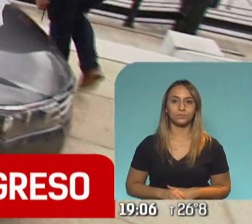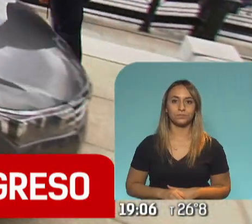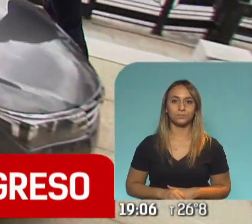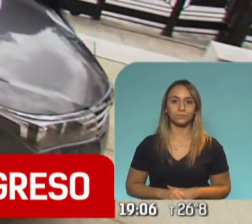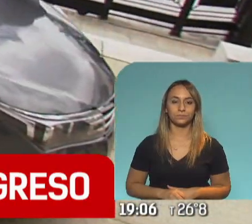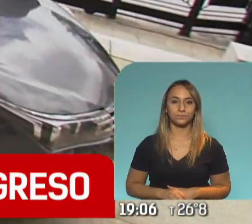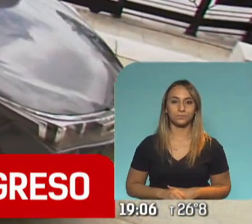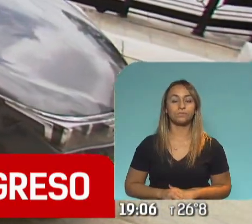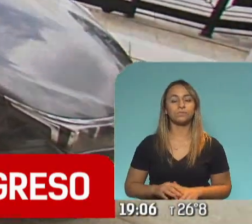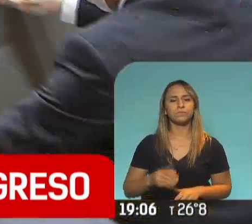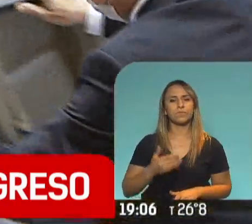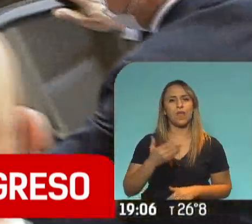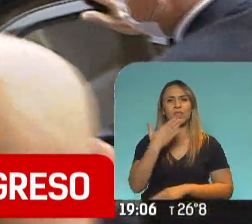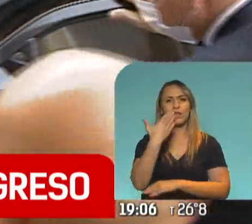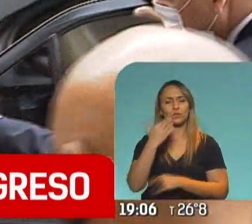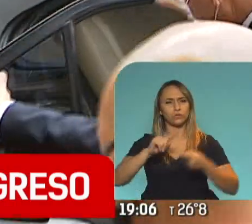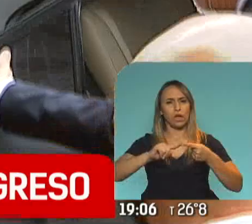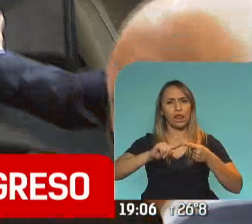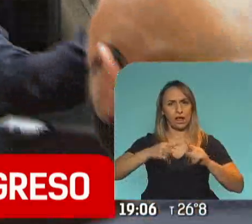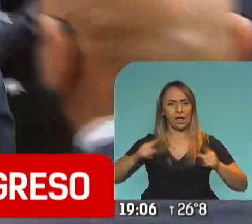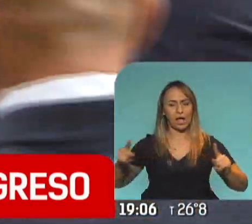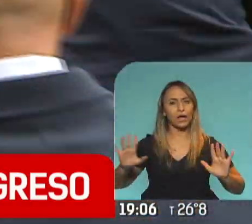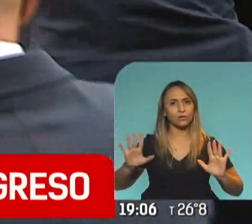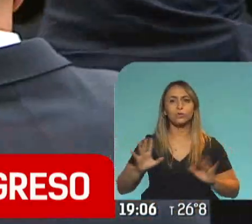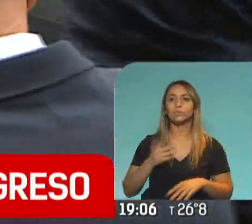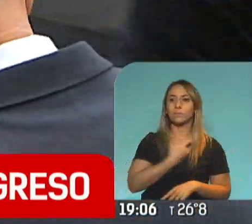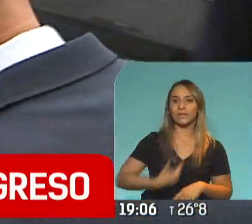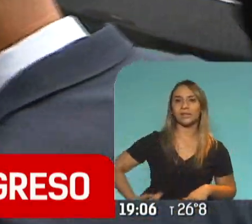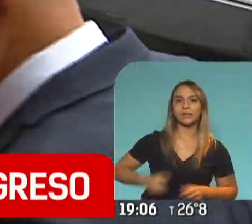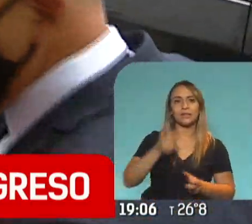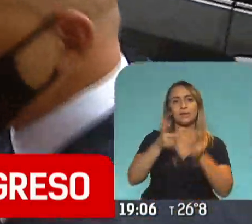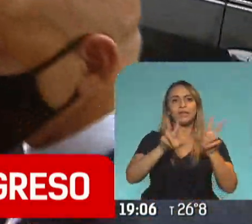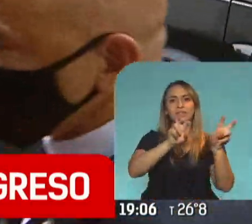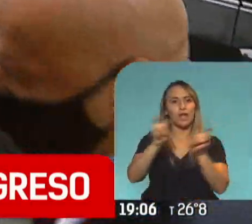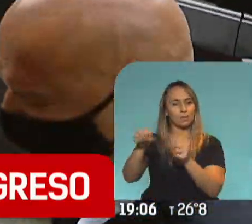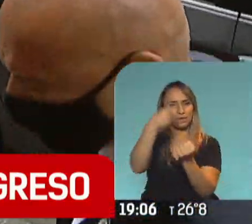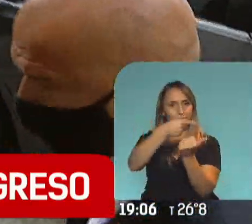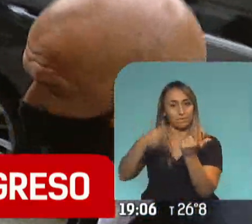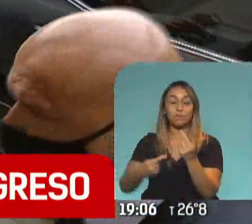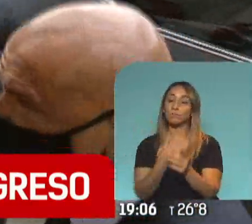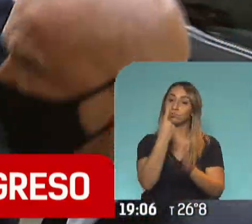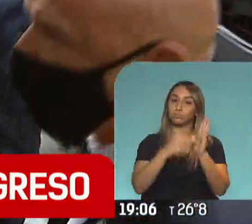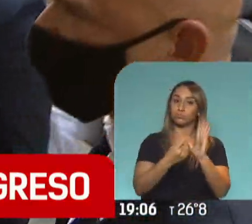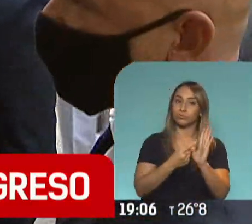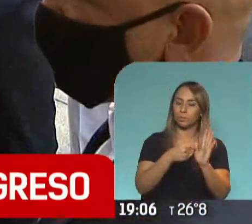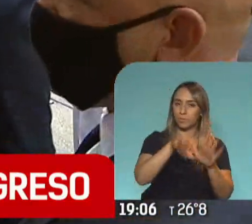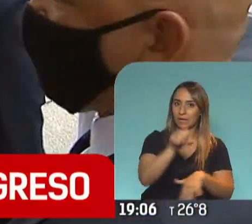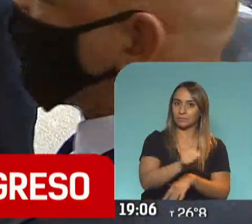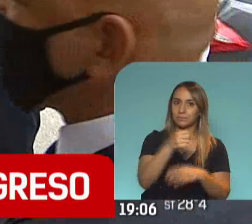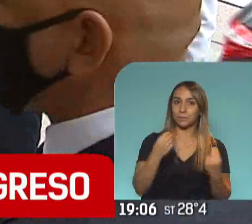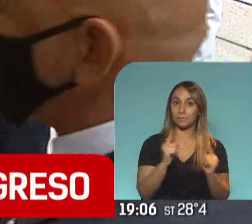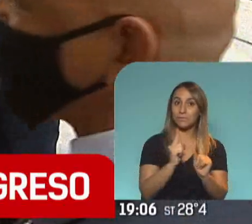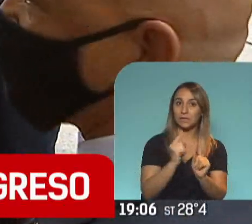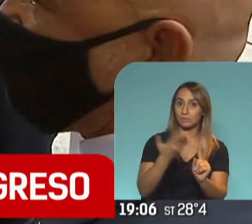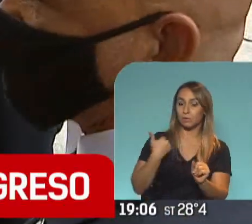Un discurso muy extenso en el que el presidente abordó diferentes temáticas, sin duda. La más saliente es la que mencionábamos recién, lo que